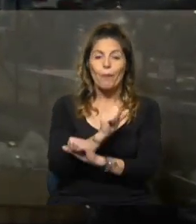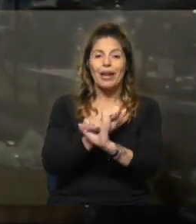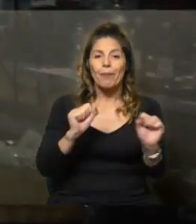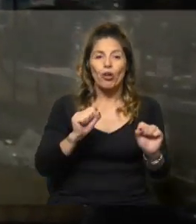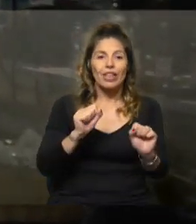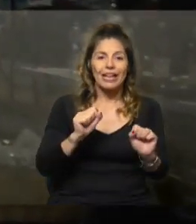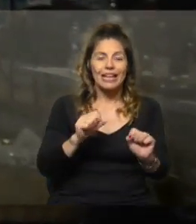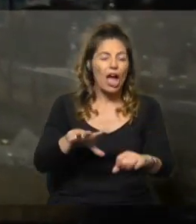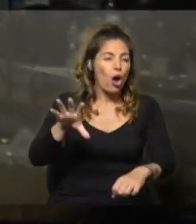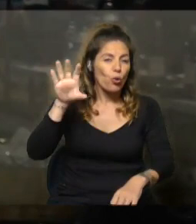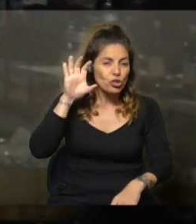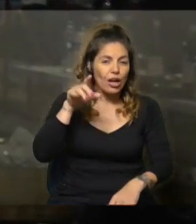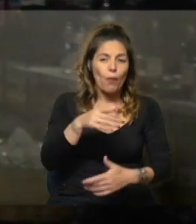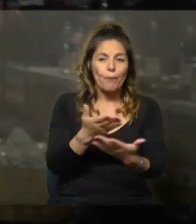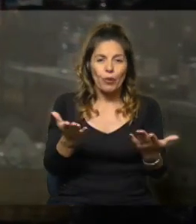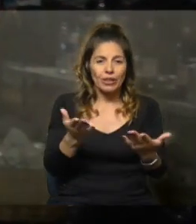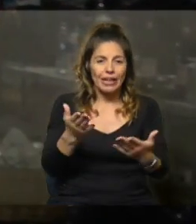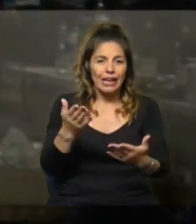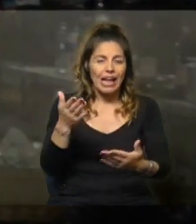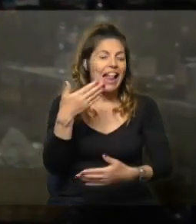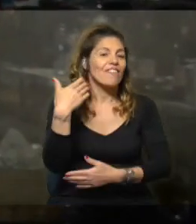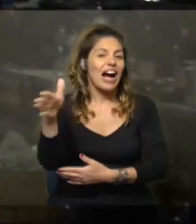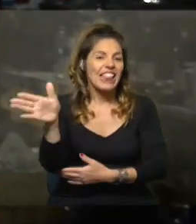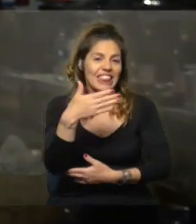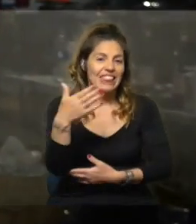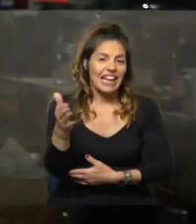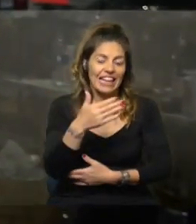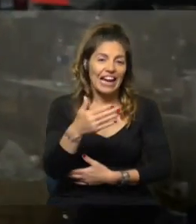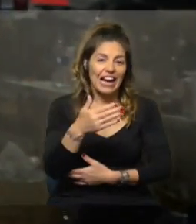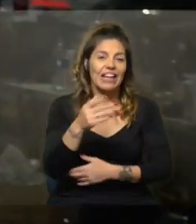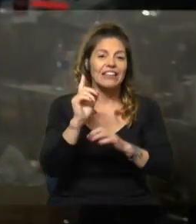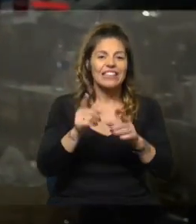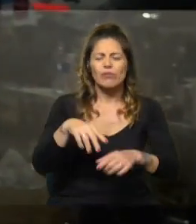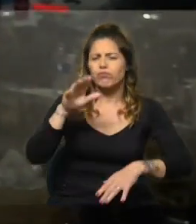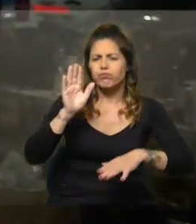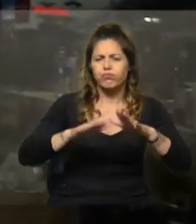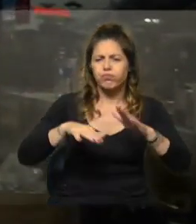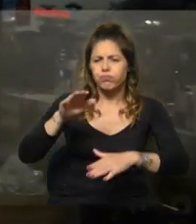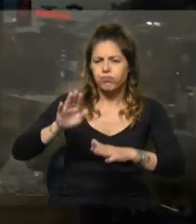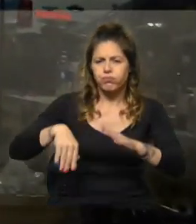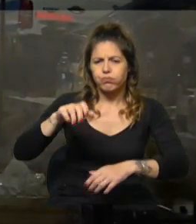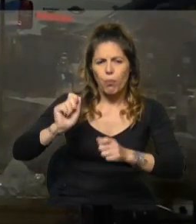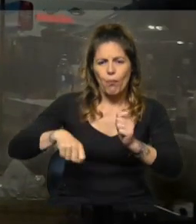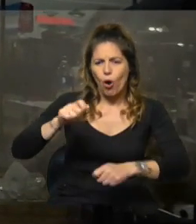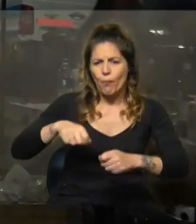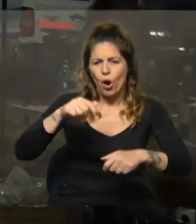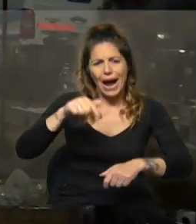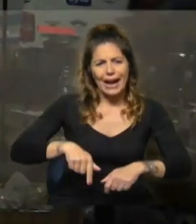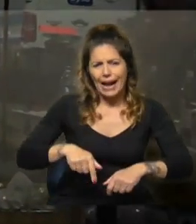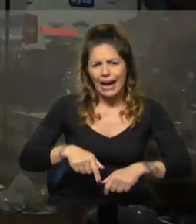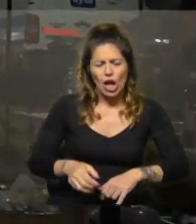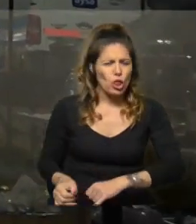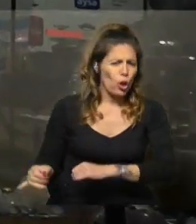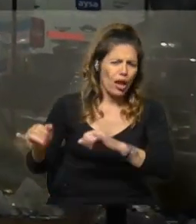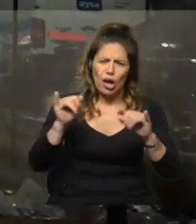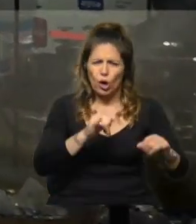escucharlos Porque además de las banderas que tapan la cámara los bombos están a la orden del día en una jornada que ha sido